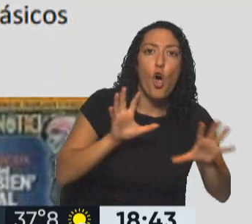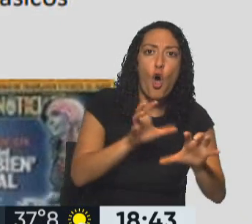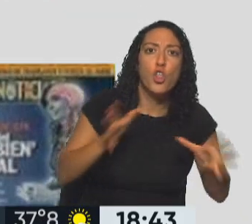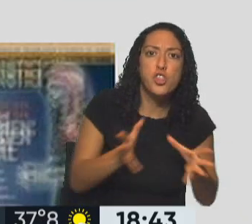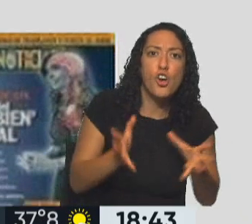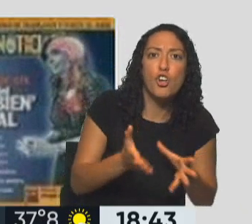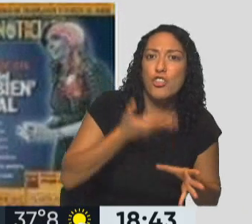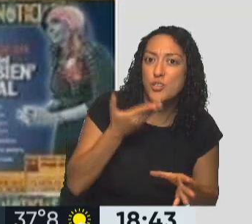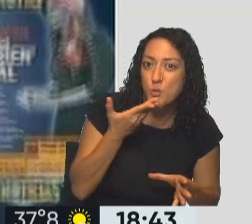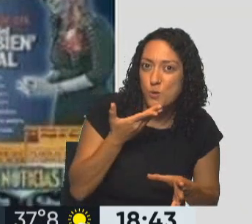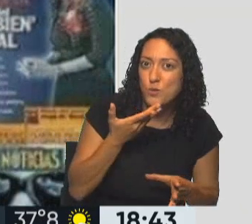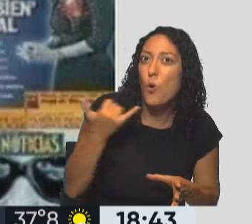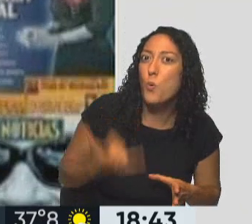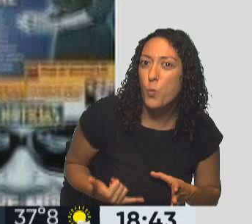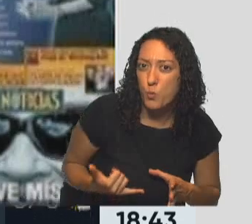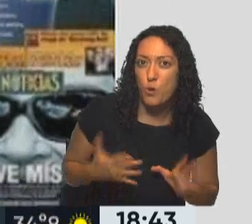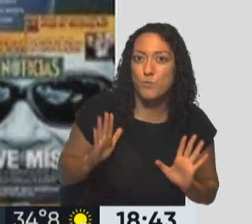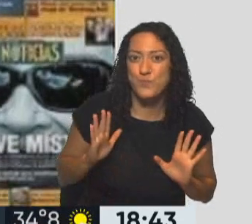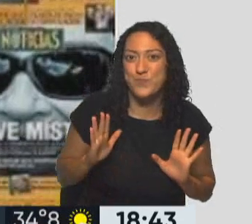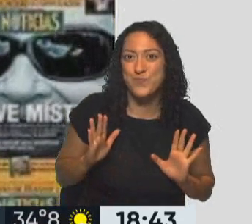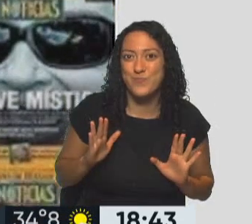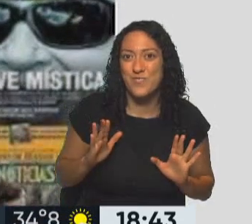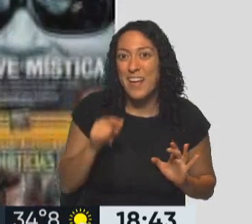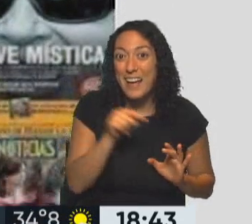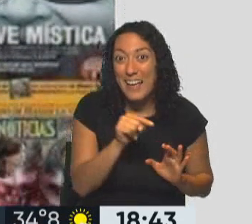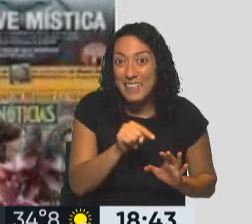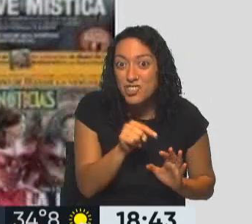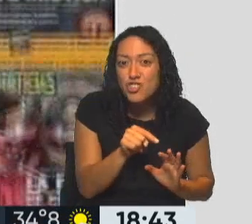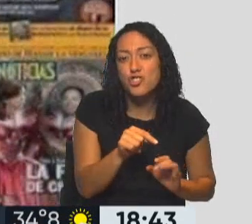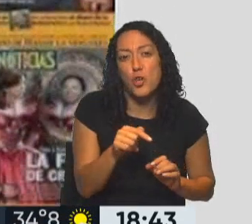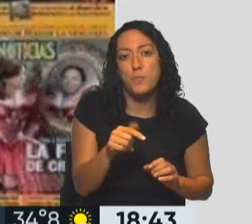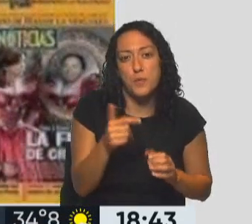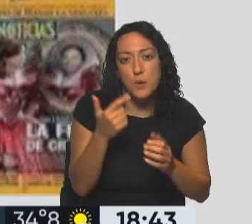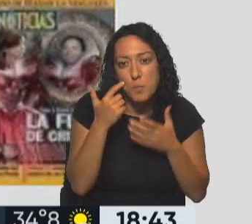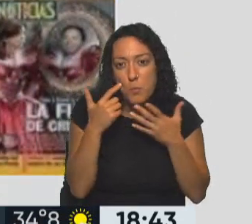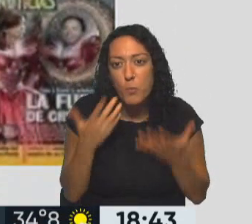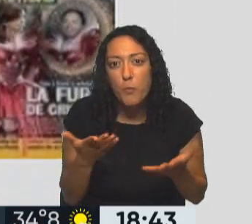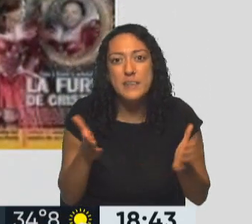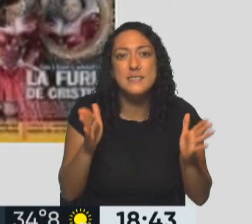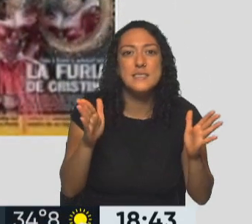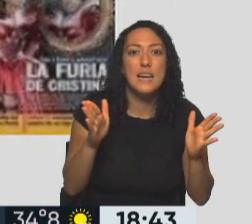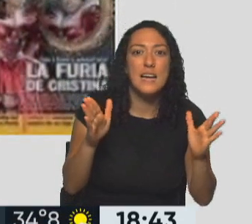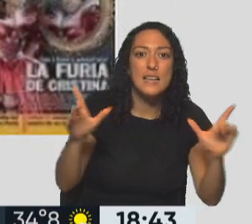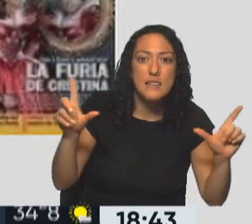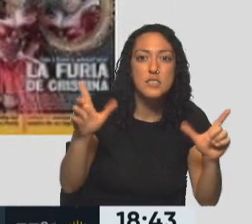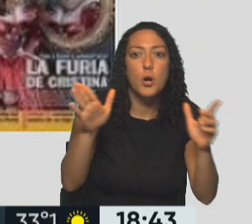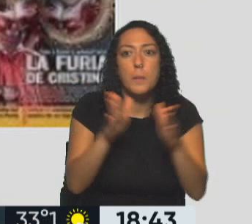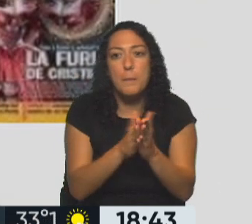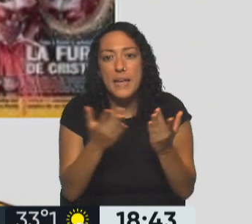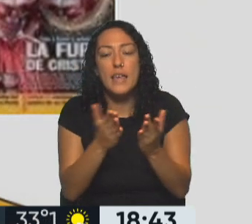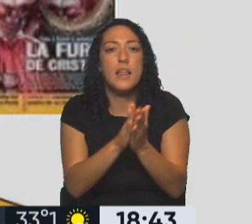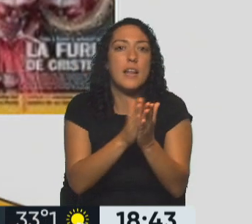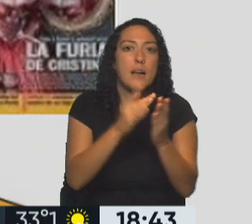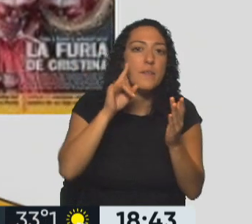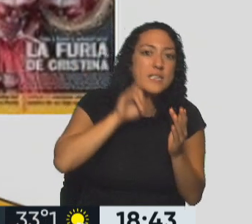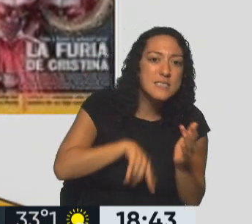estos discursos de odio se reflejan en carátulas de medios de prensa pero también en